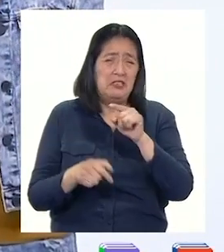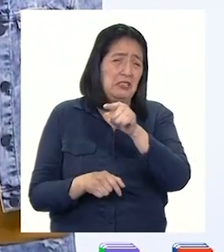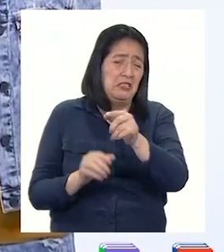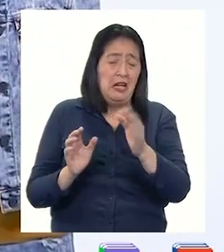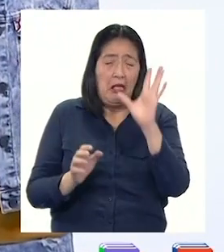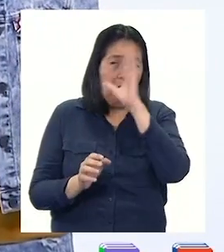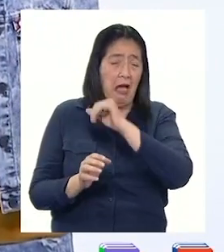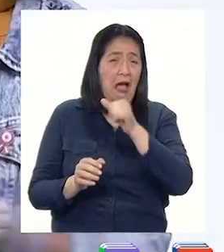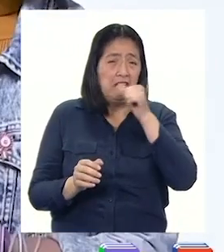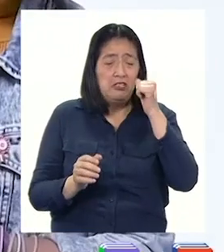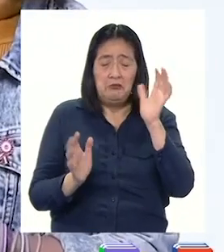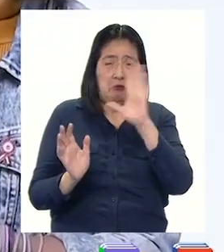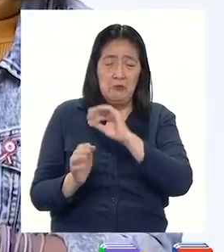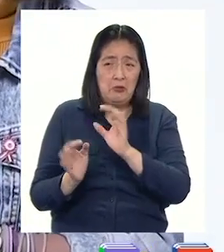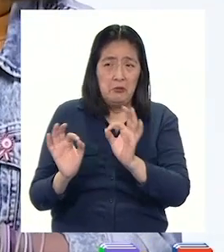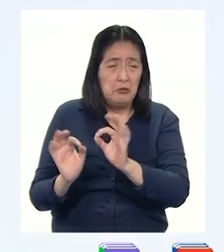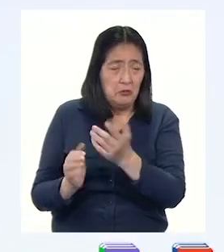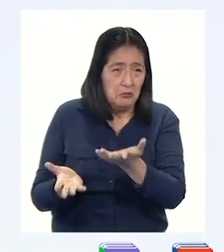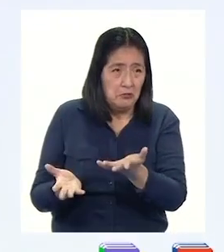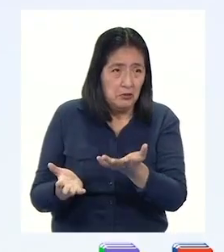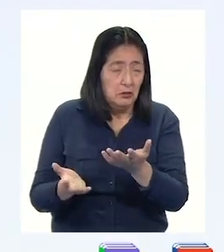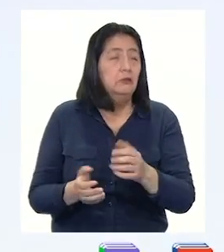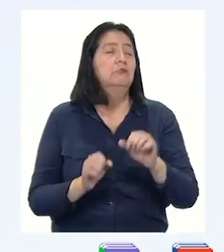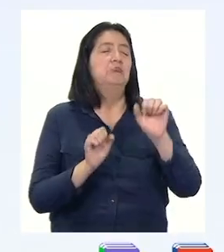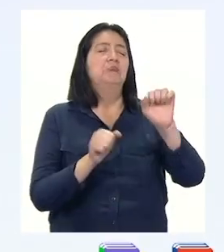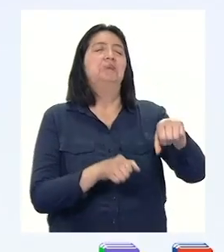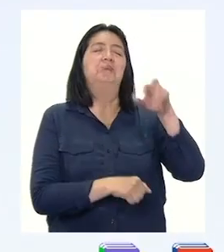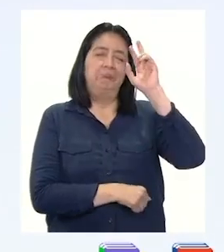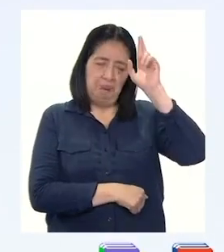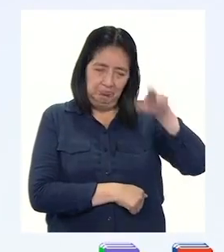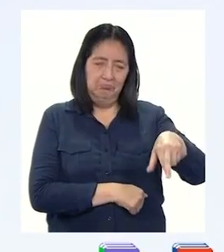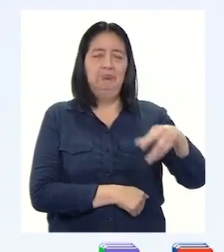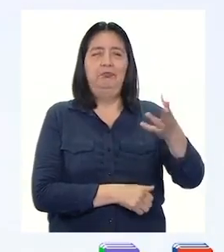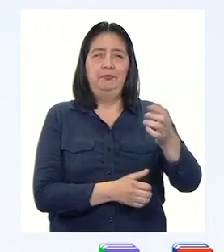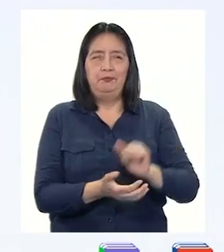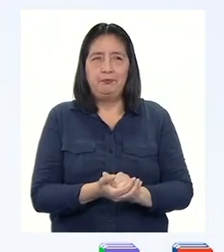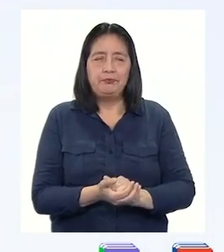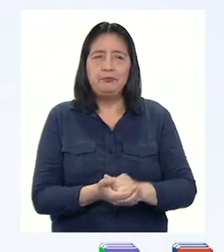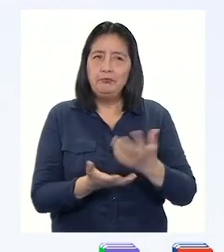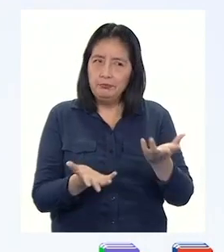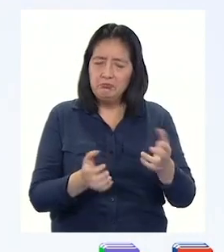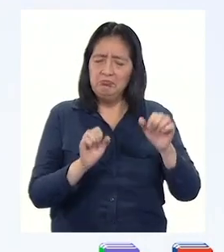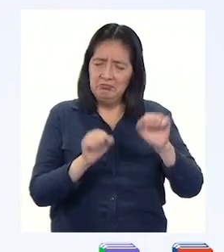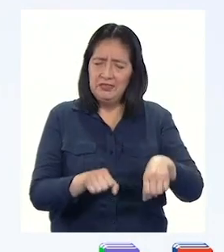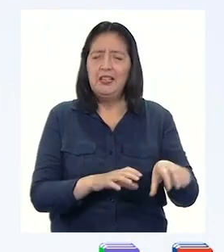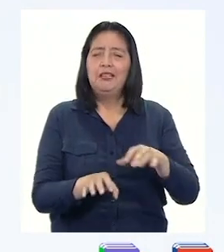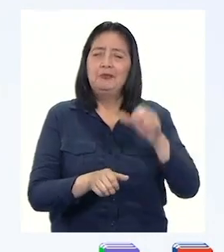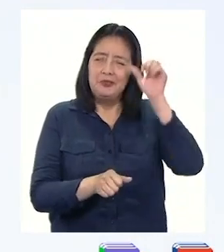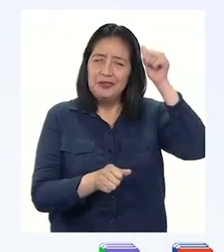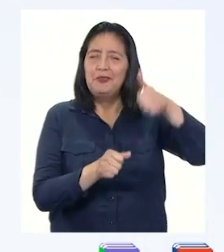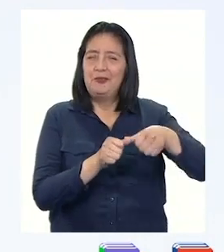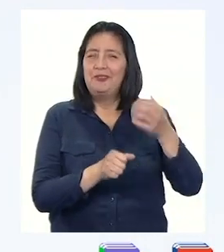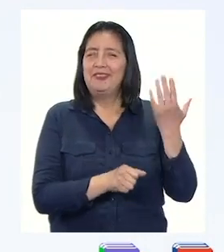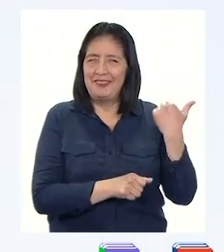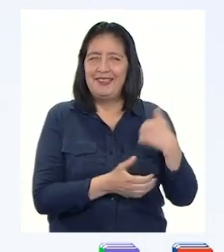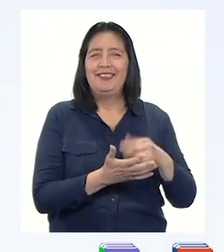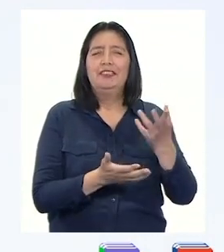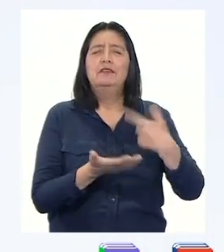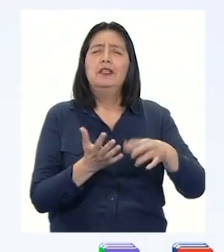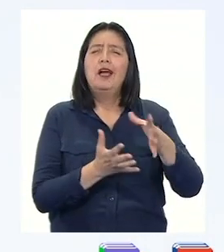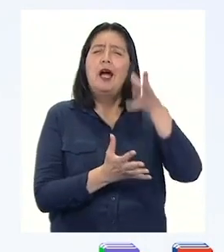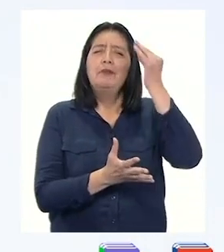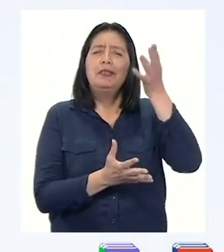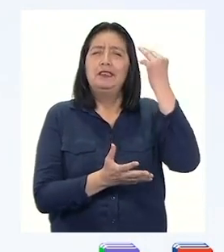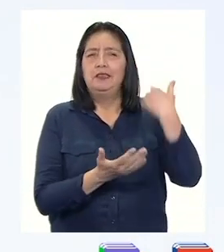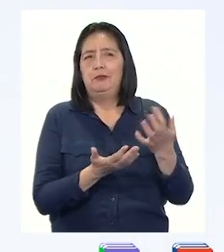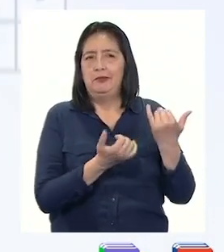casa no pudo ver el programa anterior. ¿Qué le parece? Tienes mucha razón, Patricia. Hagamos un repaso acerca de lo que